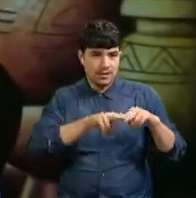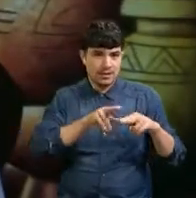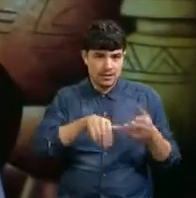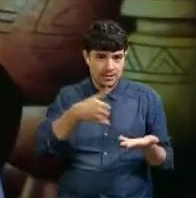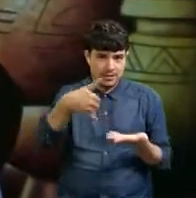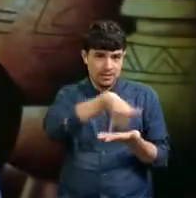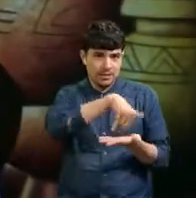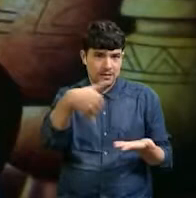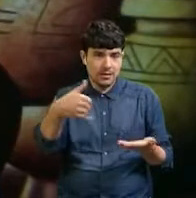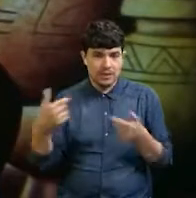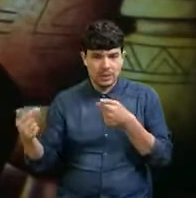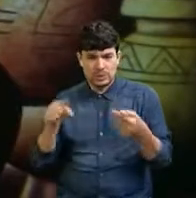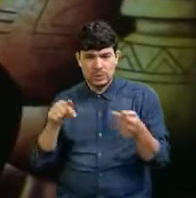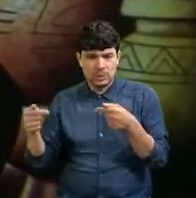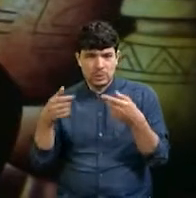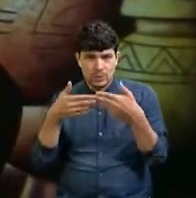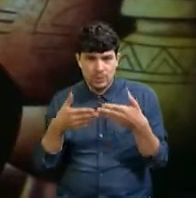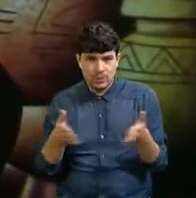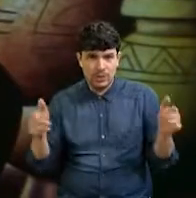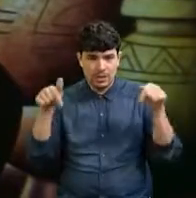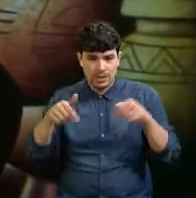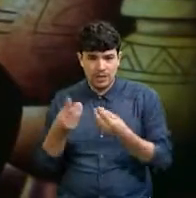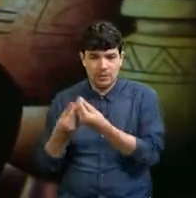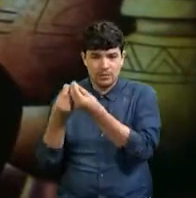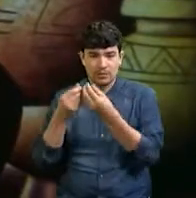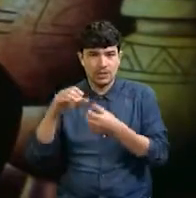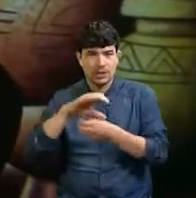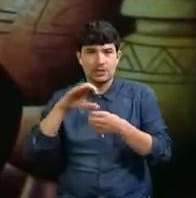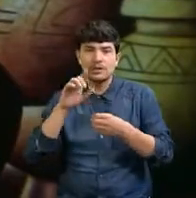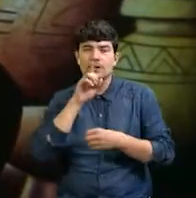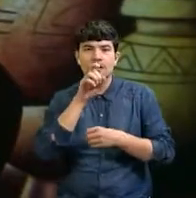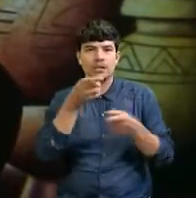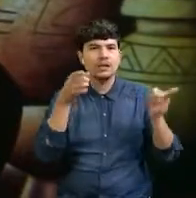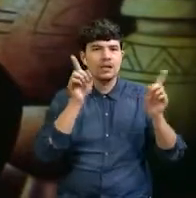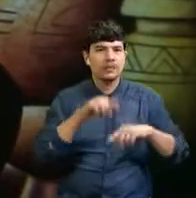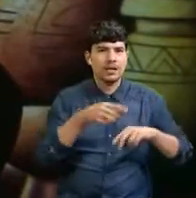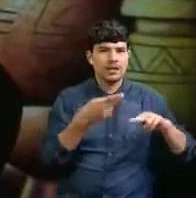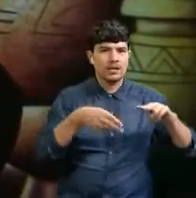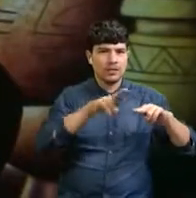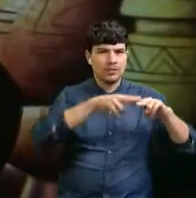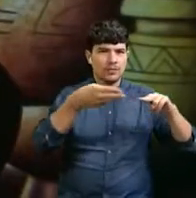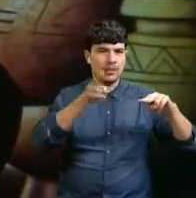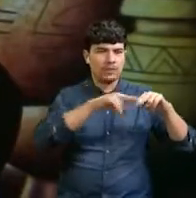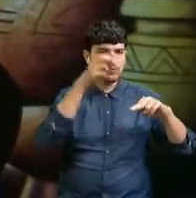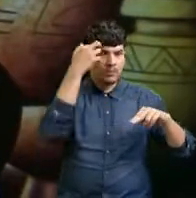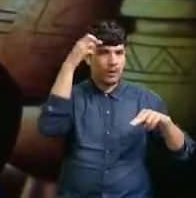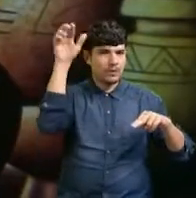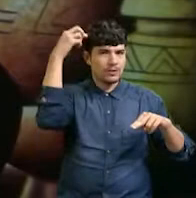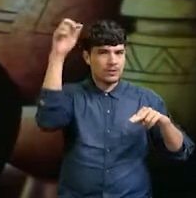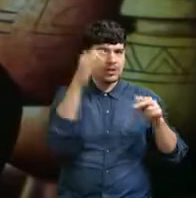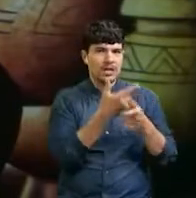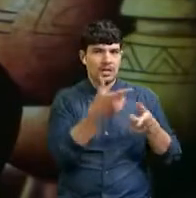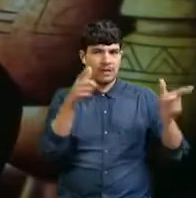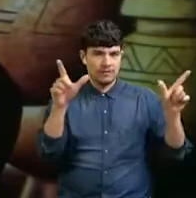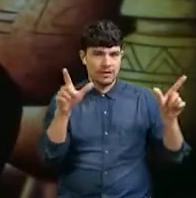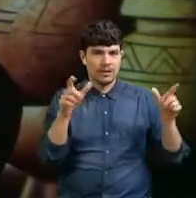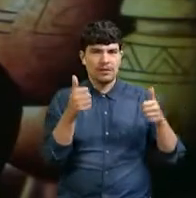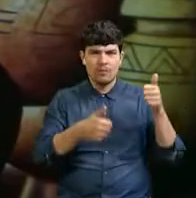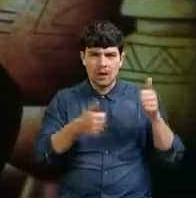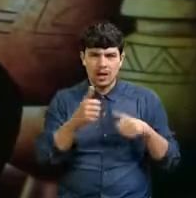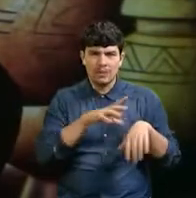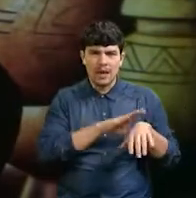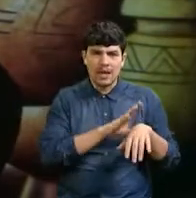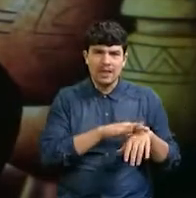que ha sido un debate muy amplio en el consejo bucaramanga y el impuesto a las profesiones liberales las profesiones liberales estamos hablando como